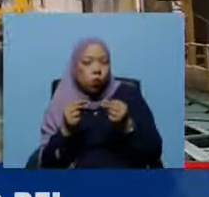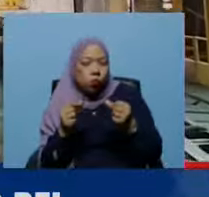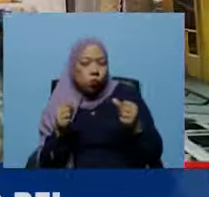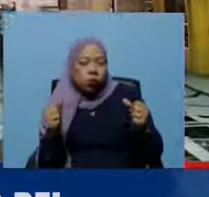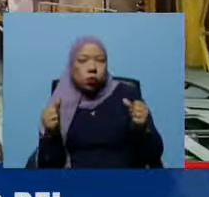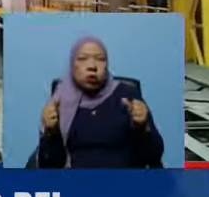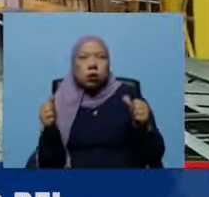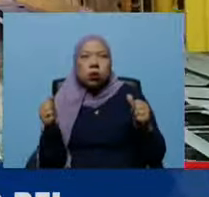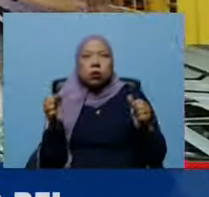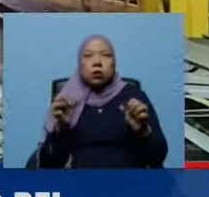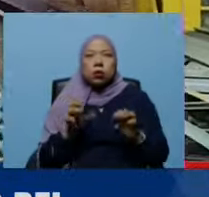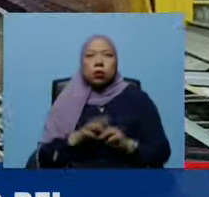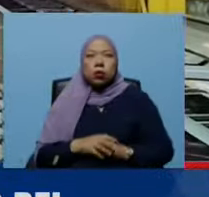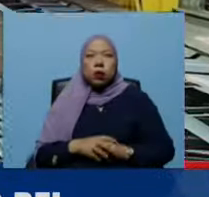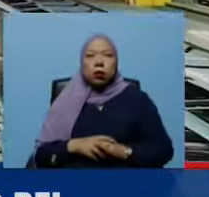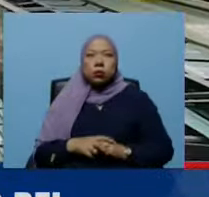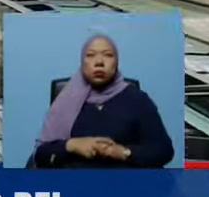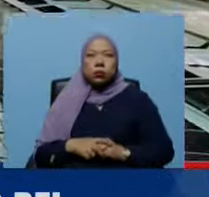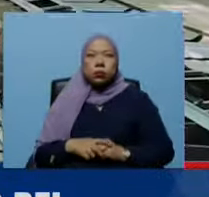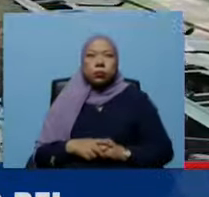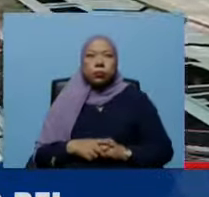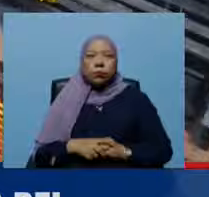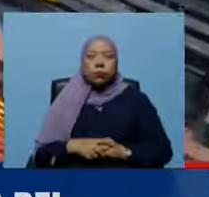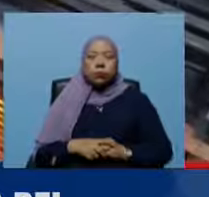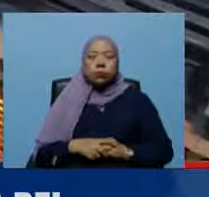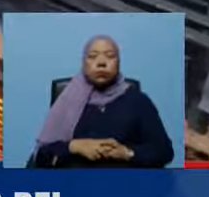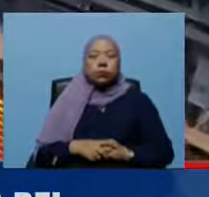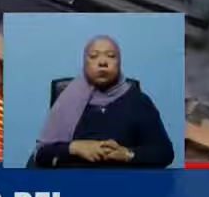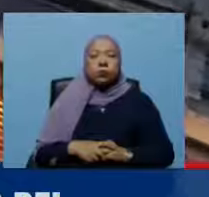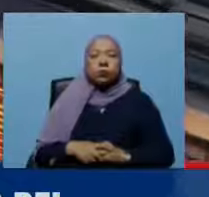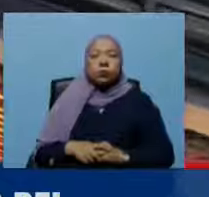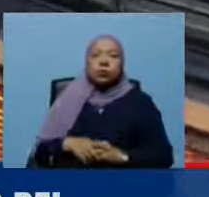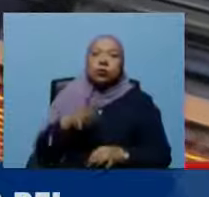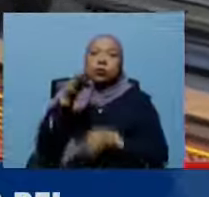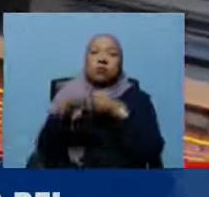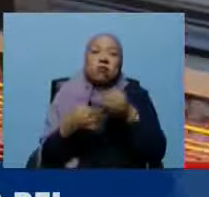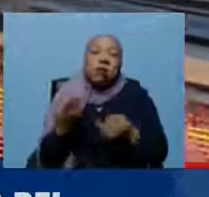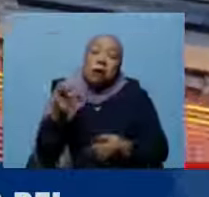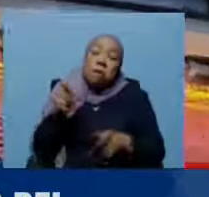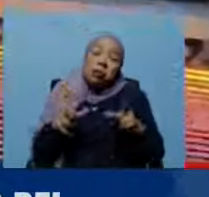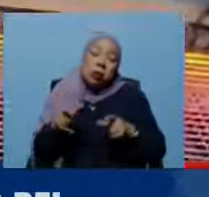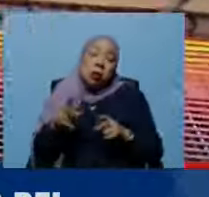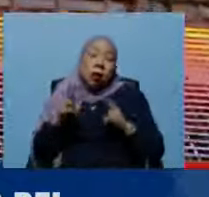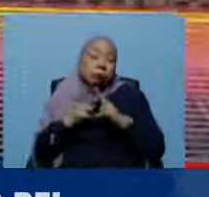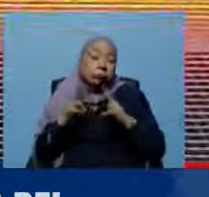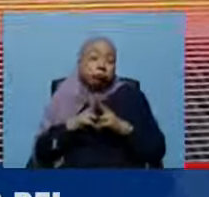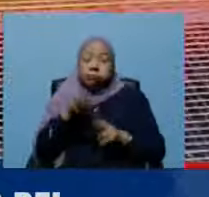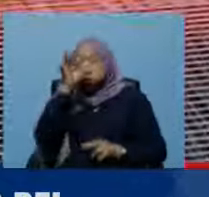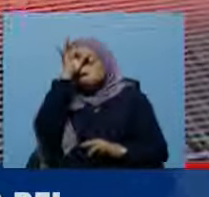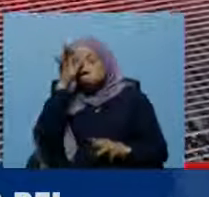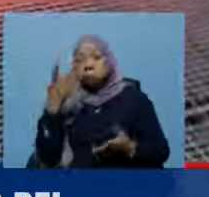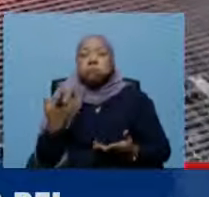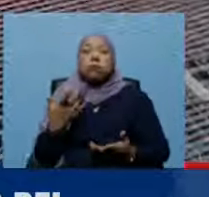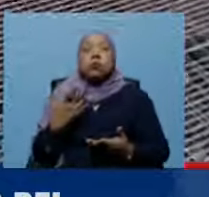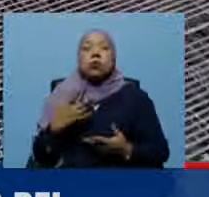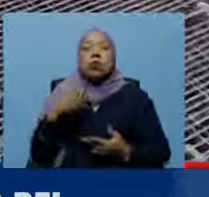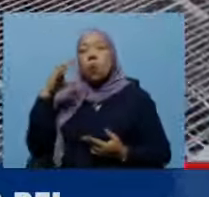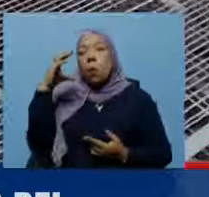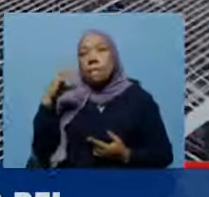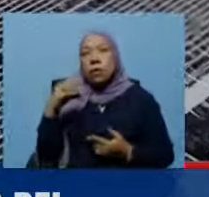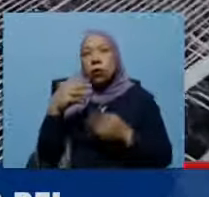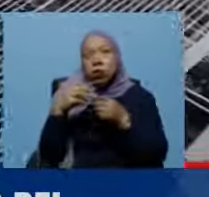forma de líquido. Sí, sí. Mira, Ramón. Que se pueda laminar. Lo que estoy tratando de explicar para los que no conocen el proceso. Se reduce a un